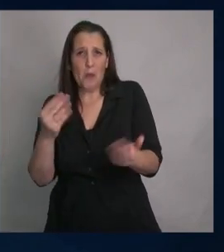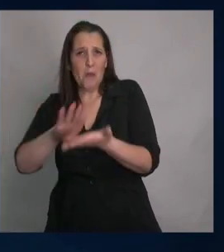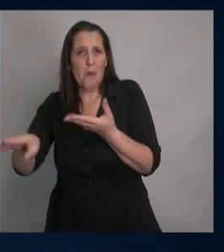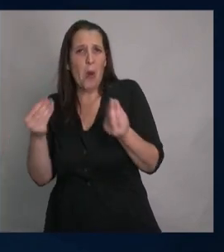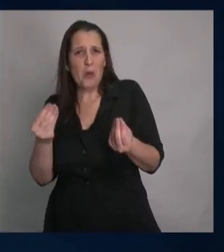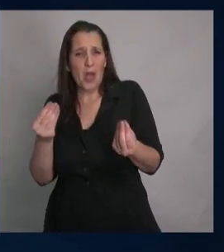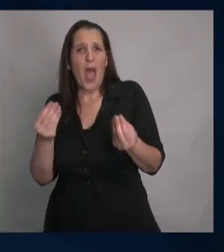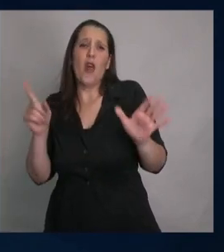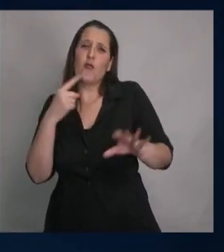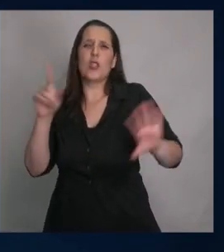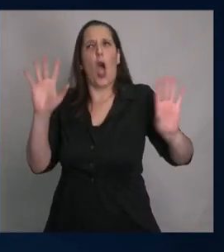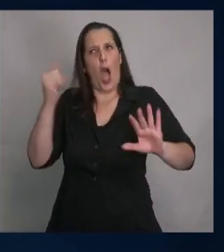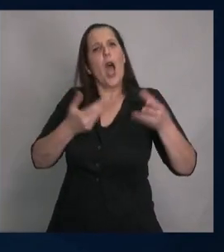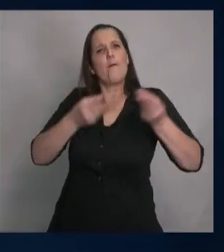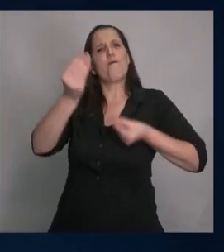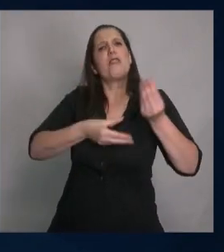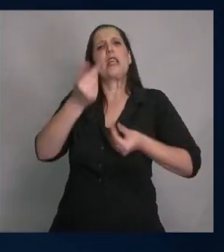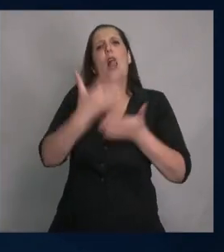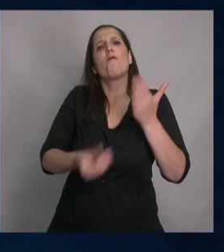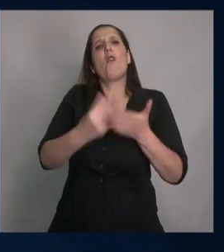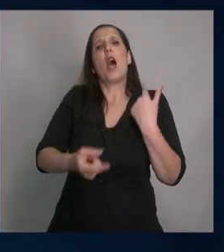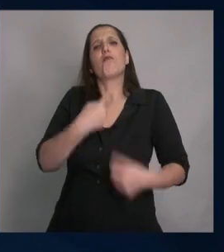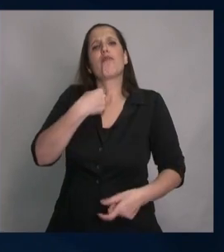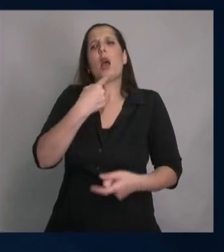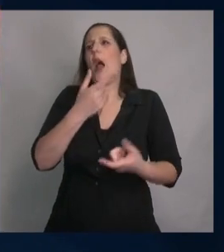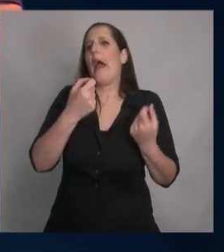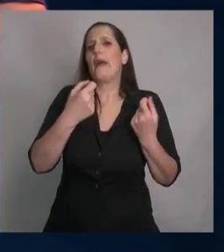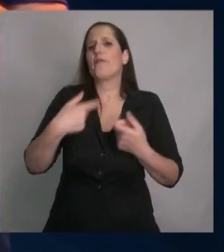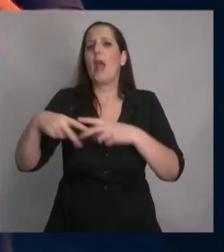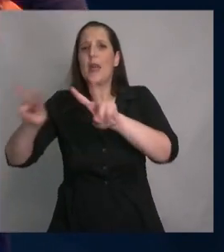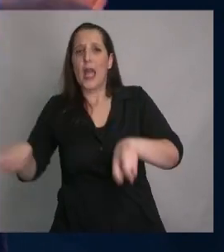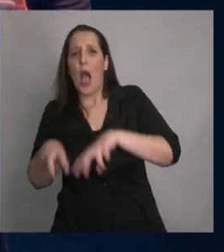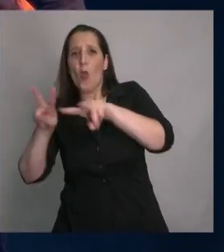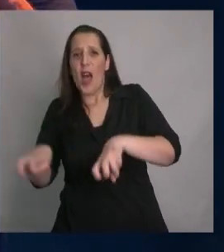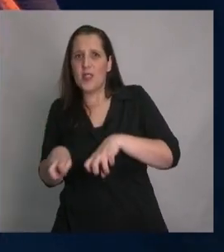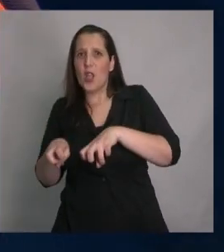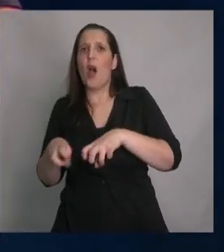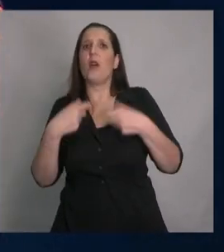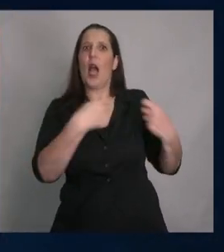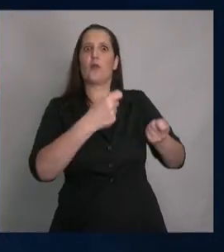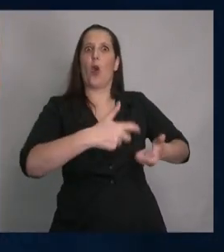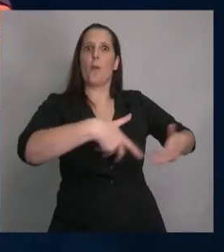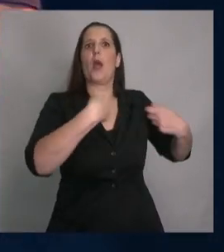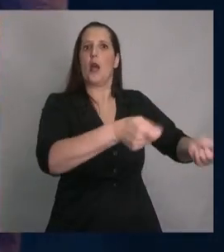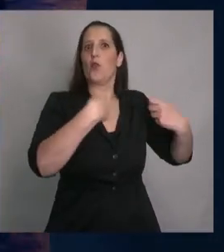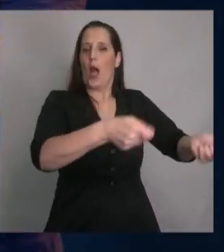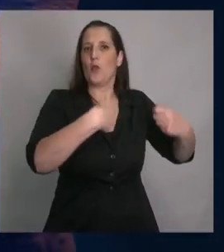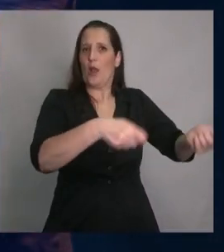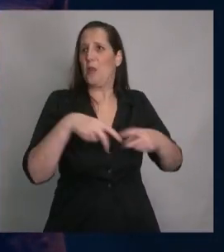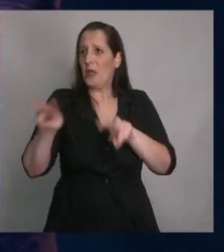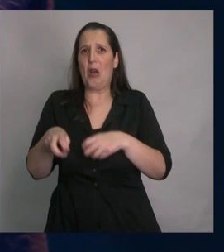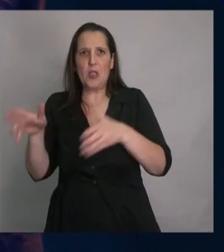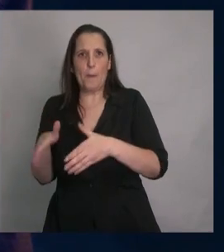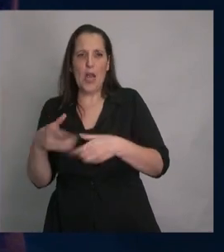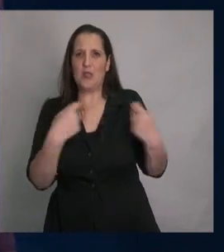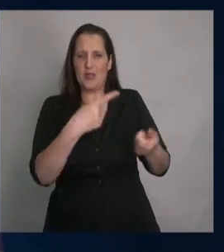el que se descarga Doe, afastaram a Dilma e o Temer,